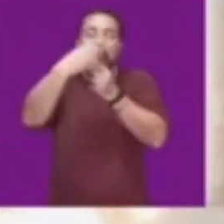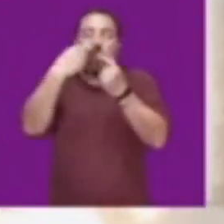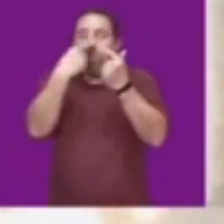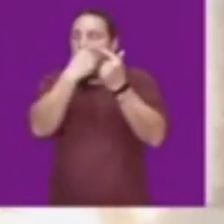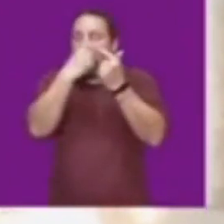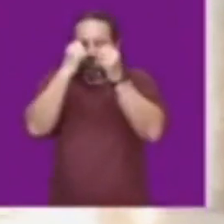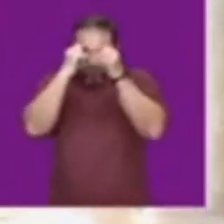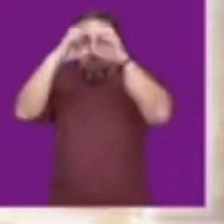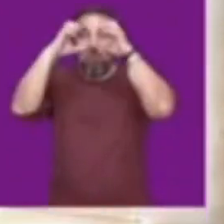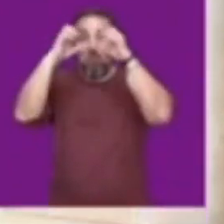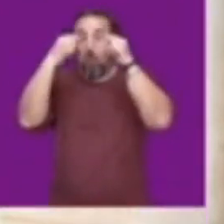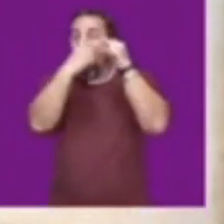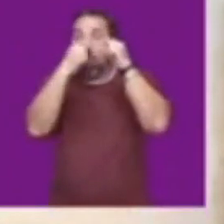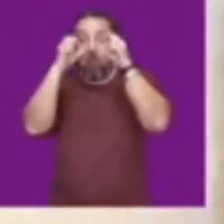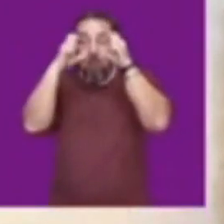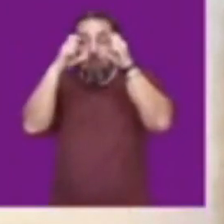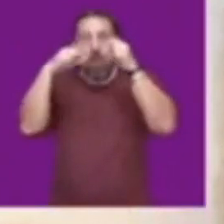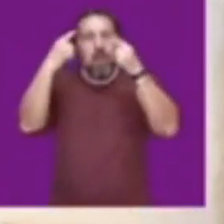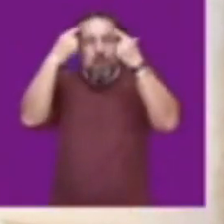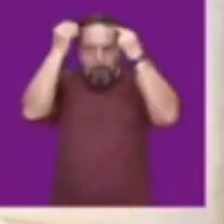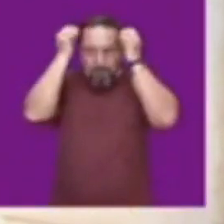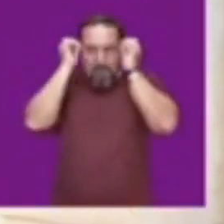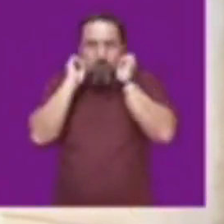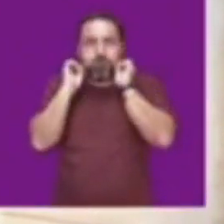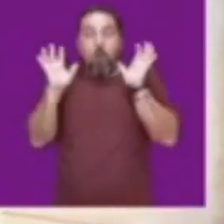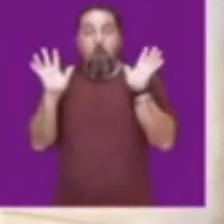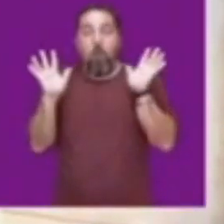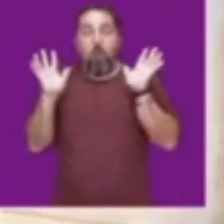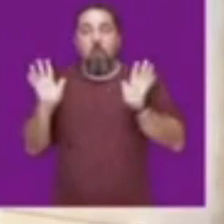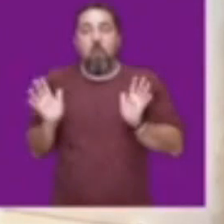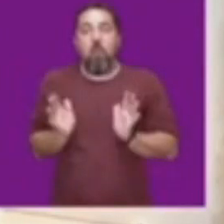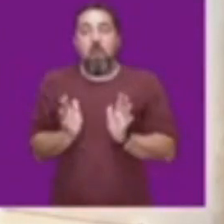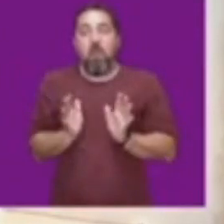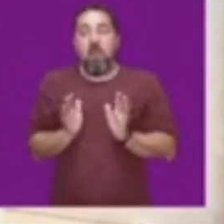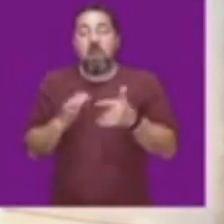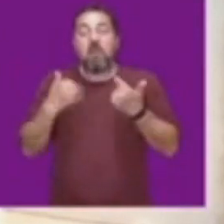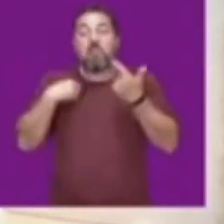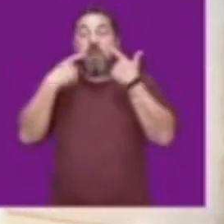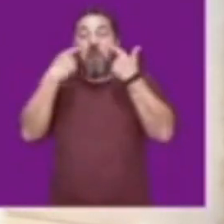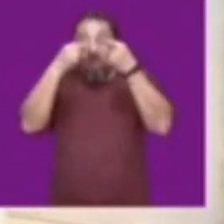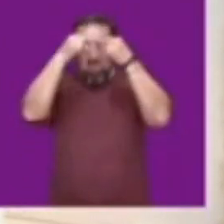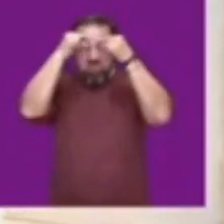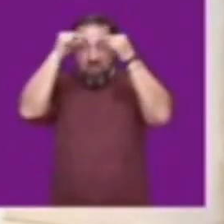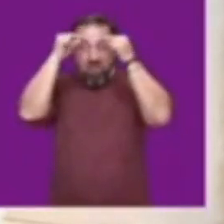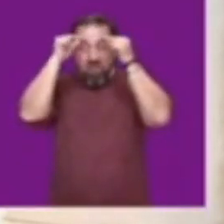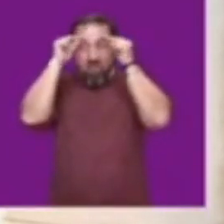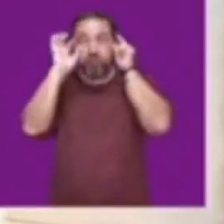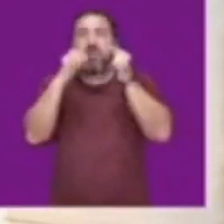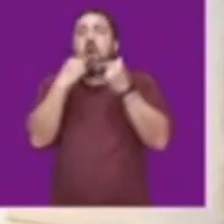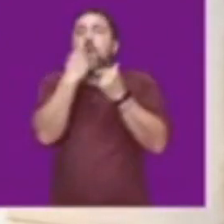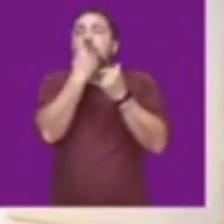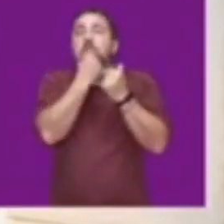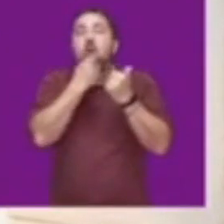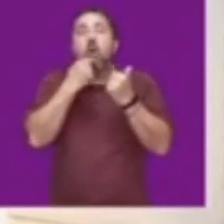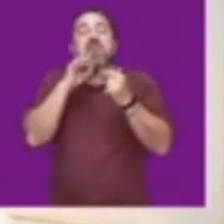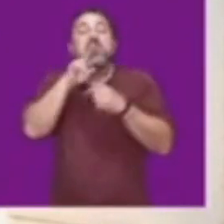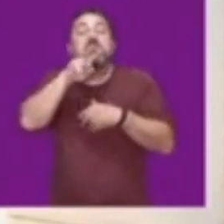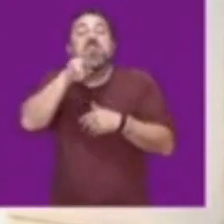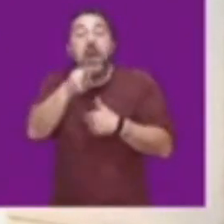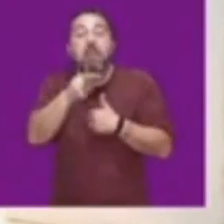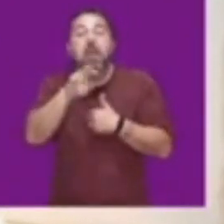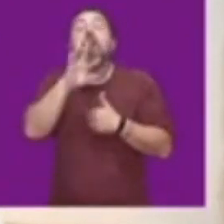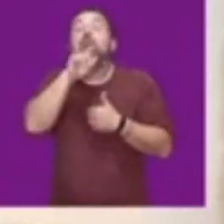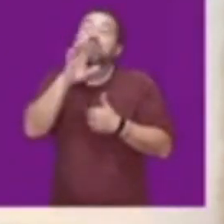crecido ojos, les han crecido pelo y mirar estas cejas y boca y